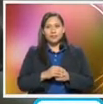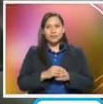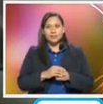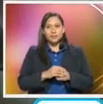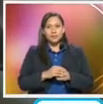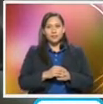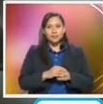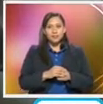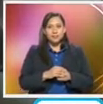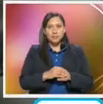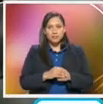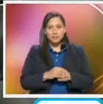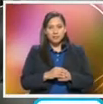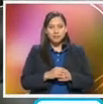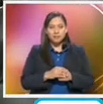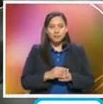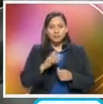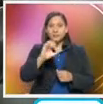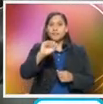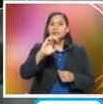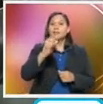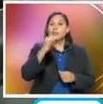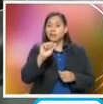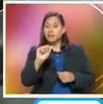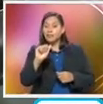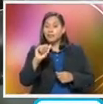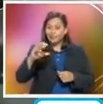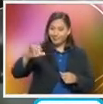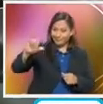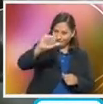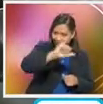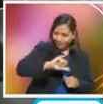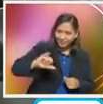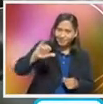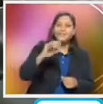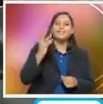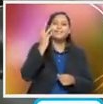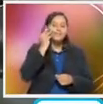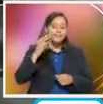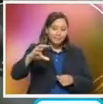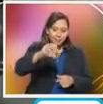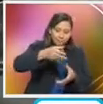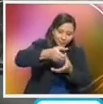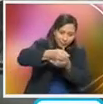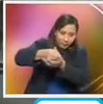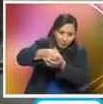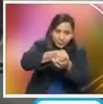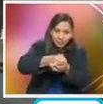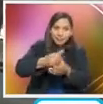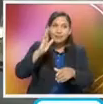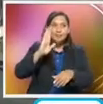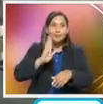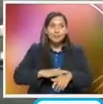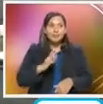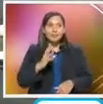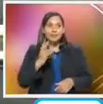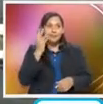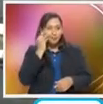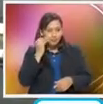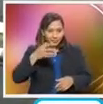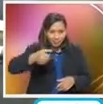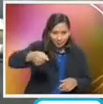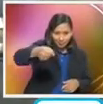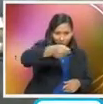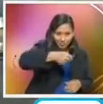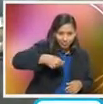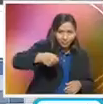bueno, vamos a echarle la soya y el limón. Sí, señor. ¿Le parto más limones? No, ya no me partas más. Por favor,